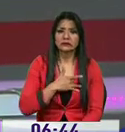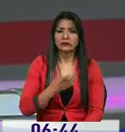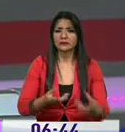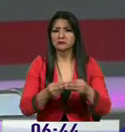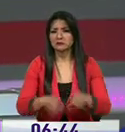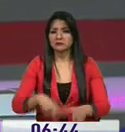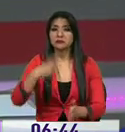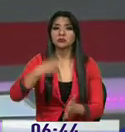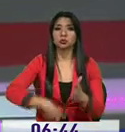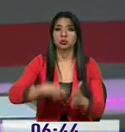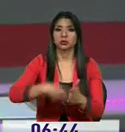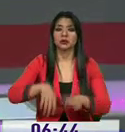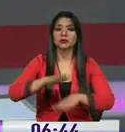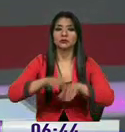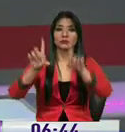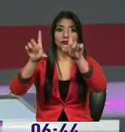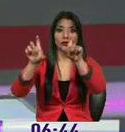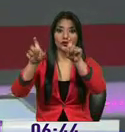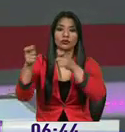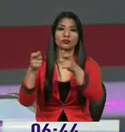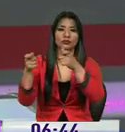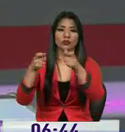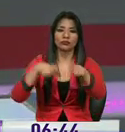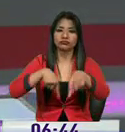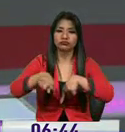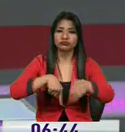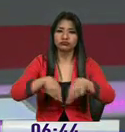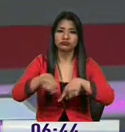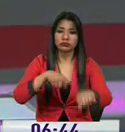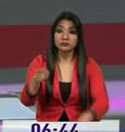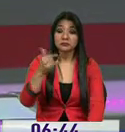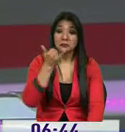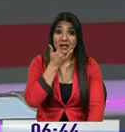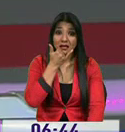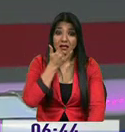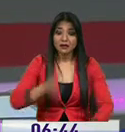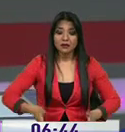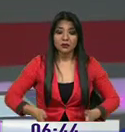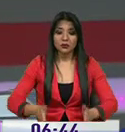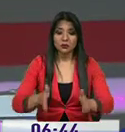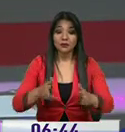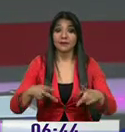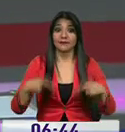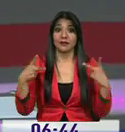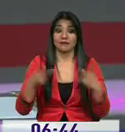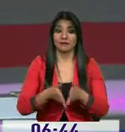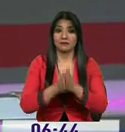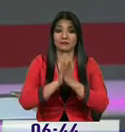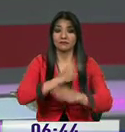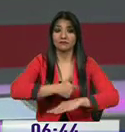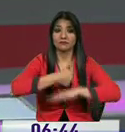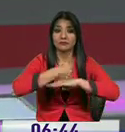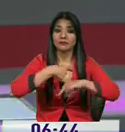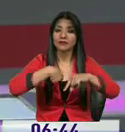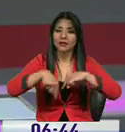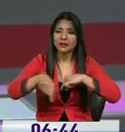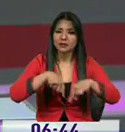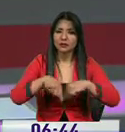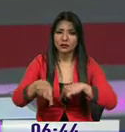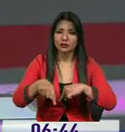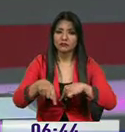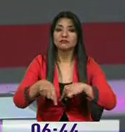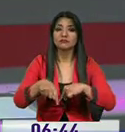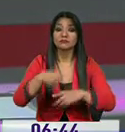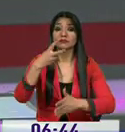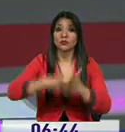multas generadas por fotorradares que habrían estado mal calibrados sobre la ruta viva piden a la Agencia Metropolitana de Tránsito se den de baja